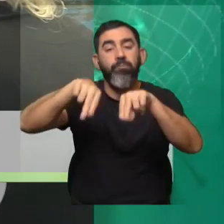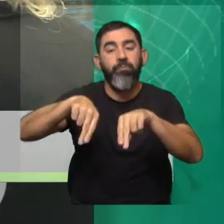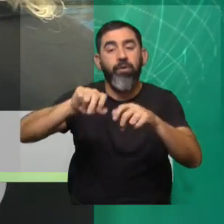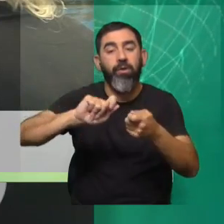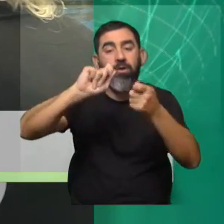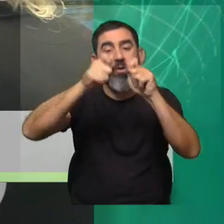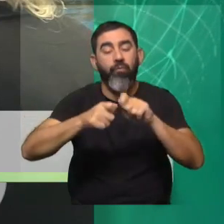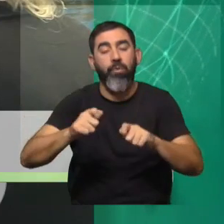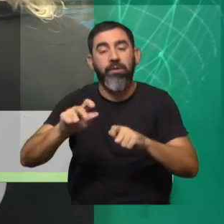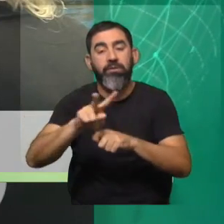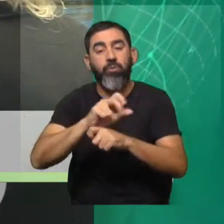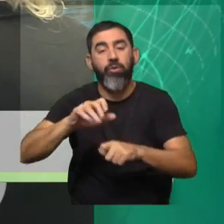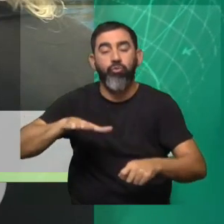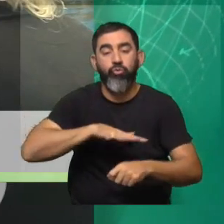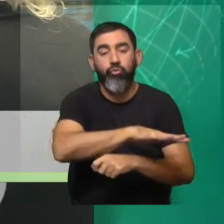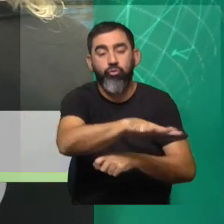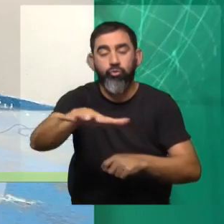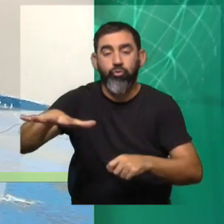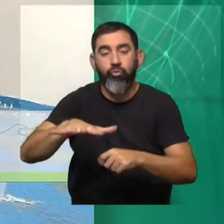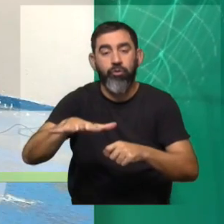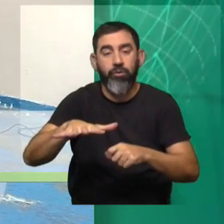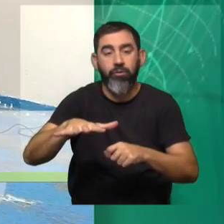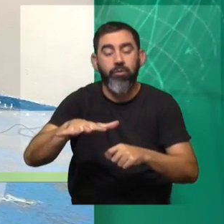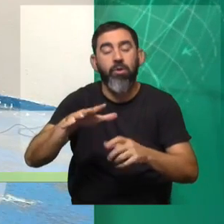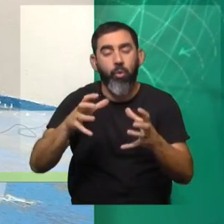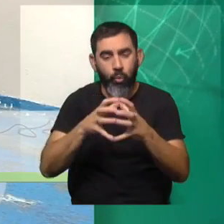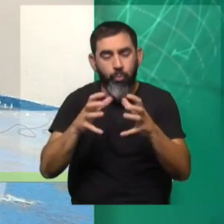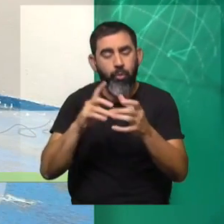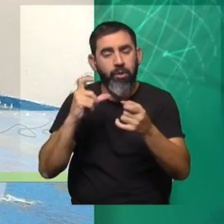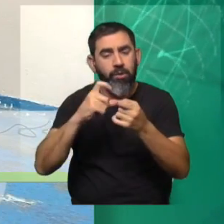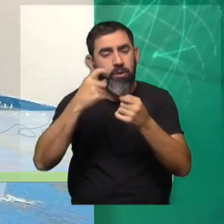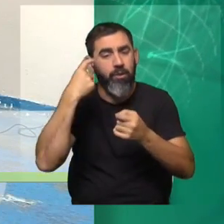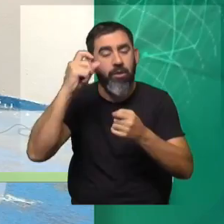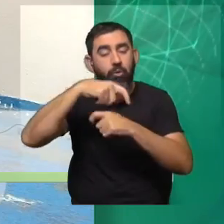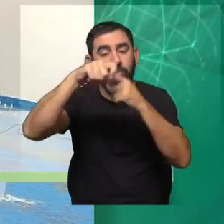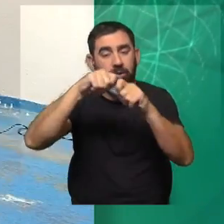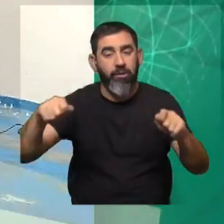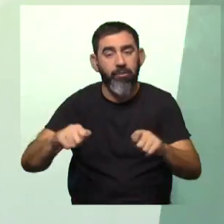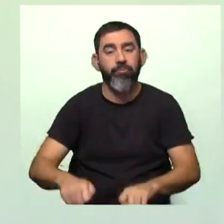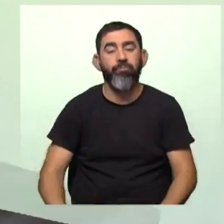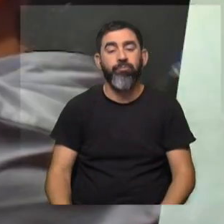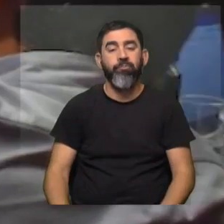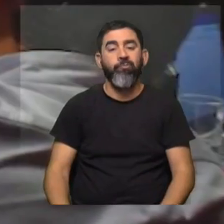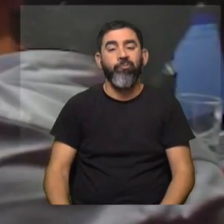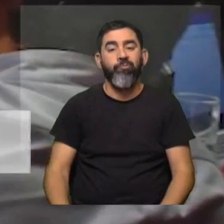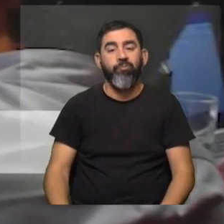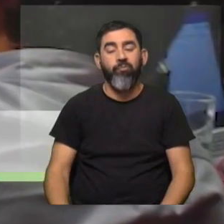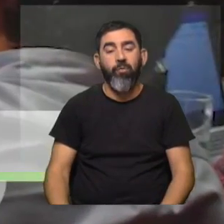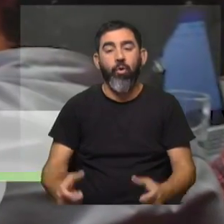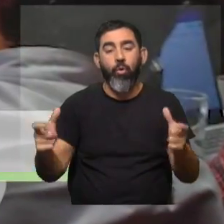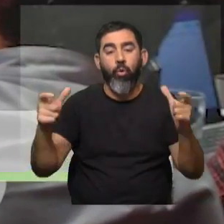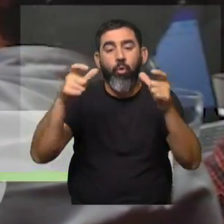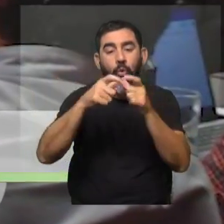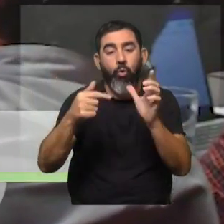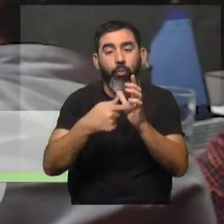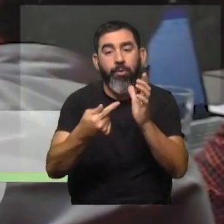la reforma de la seguridad social que impulsan varios sindicatos del pit cnt el comité